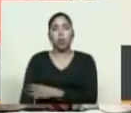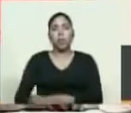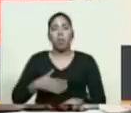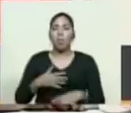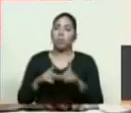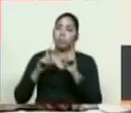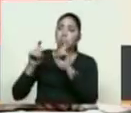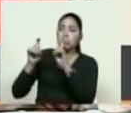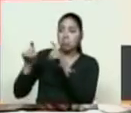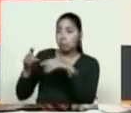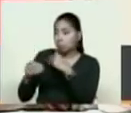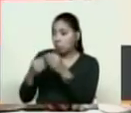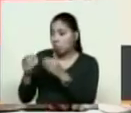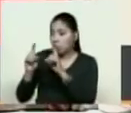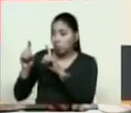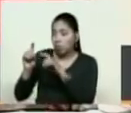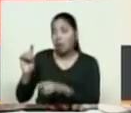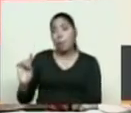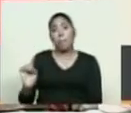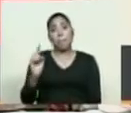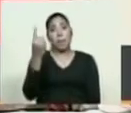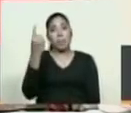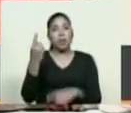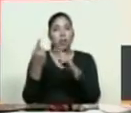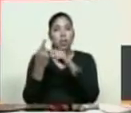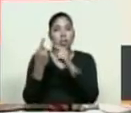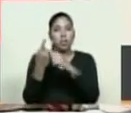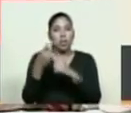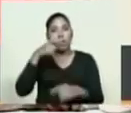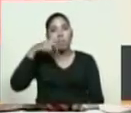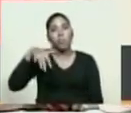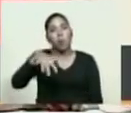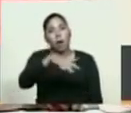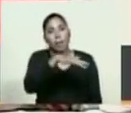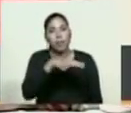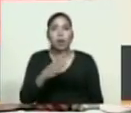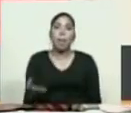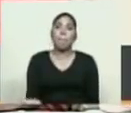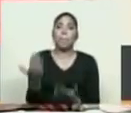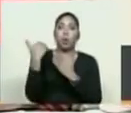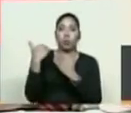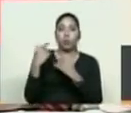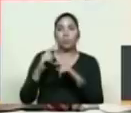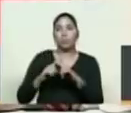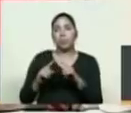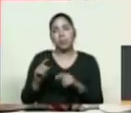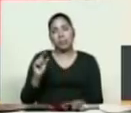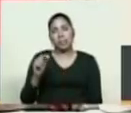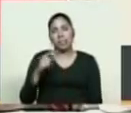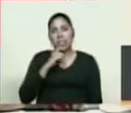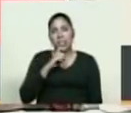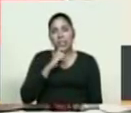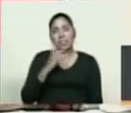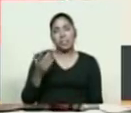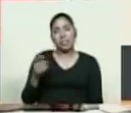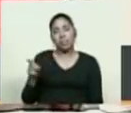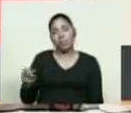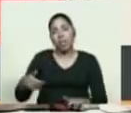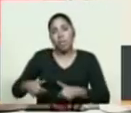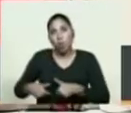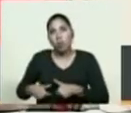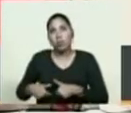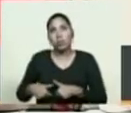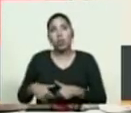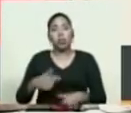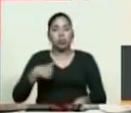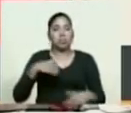se hace. Lo primero es tener pueblo. Eso va a costar un poquito. Pero hagan un esfuerzo. ¿Verdad? Nosotros nos sentimos felices, contentos de lo que